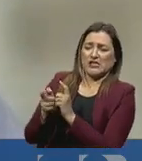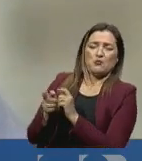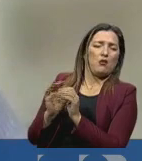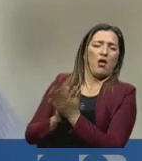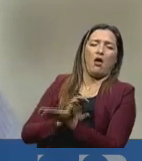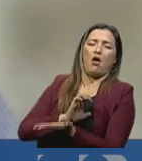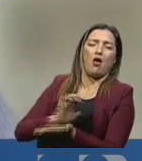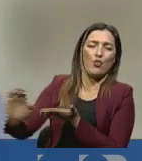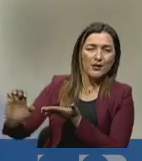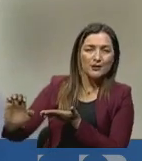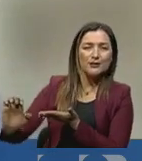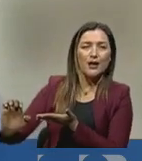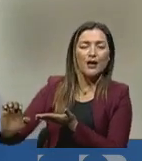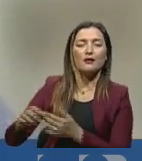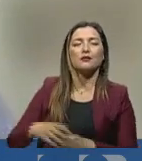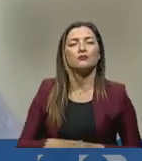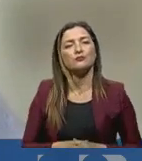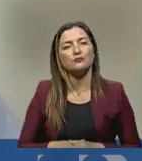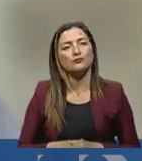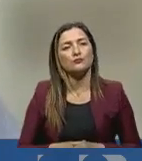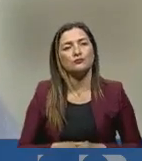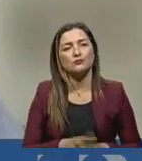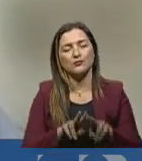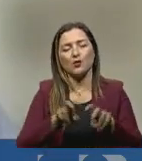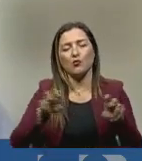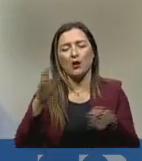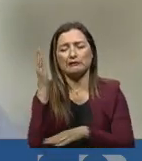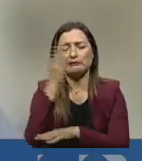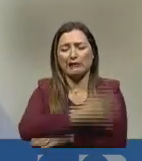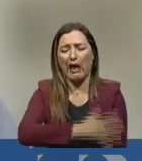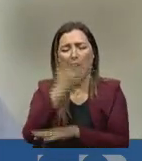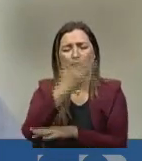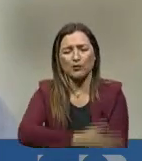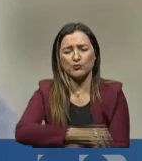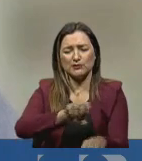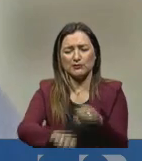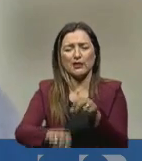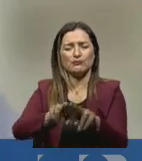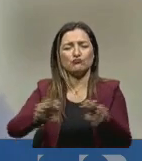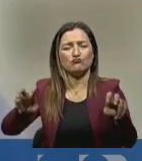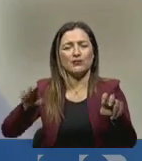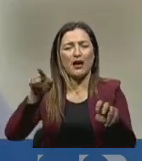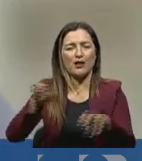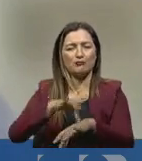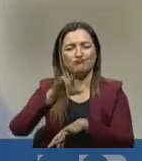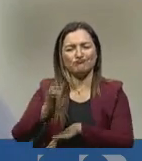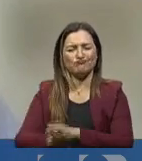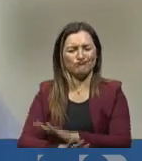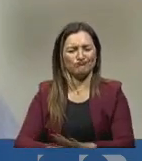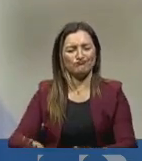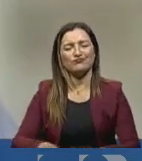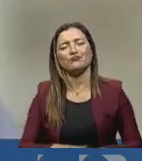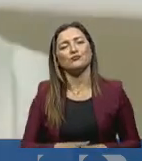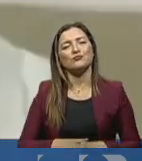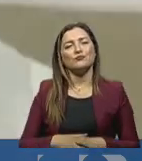un modelo que se basa en la explotación de recursos no renovables salir de un modelo que se basa en la deforestación para la